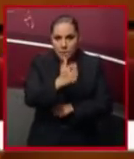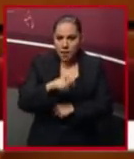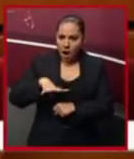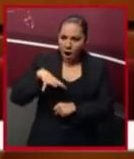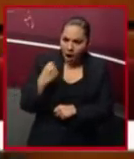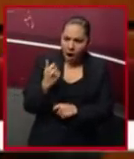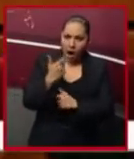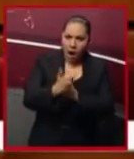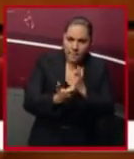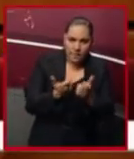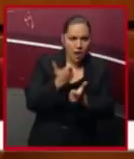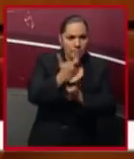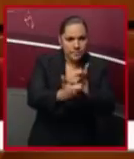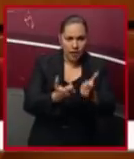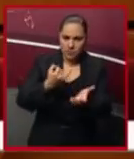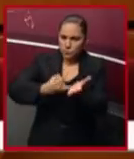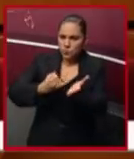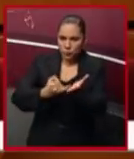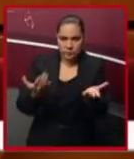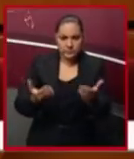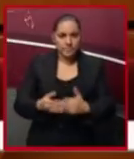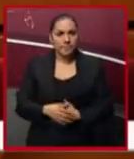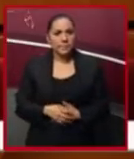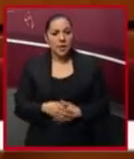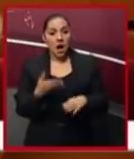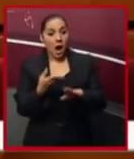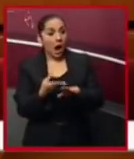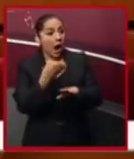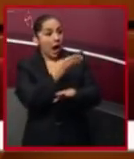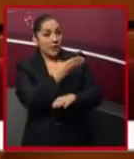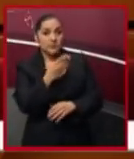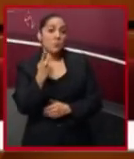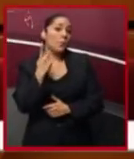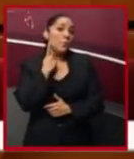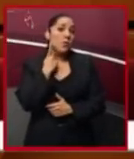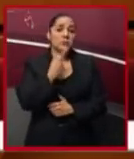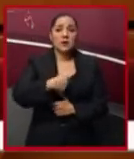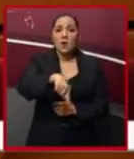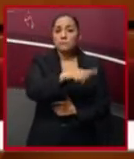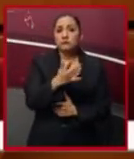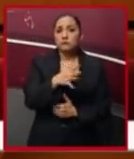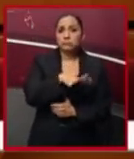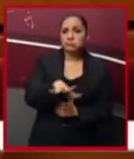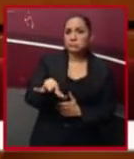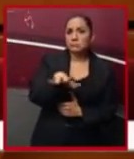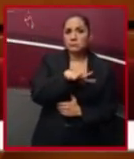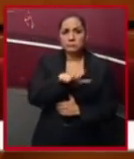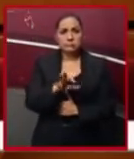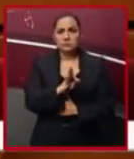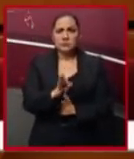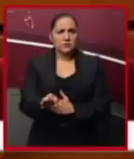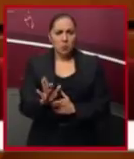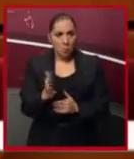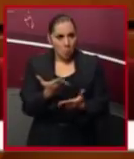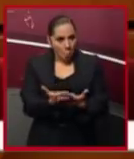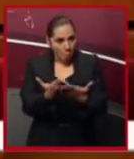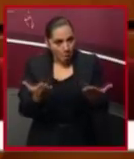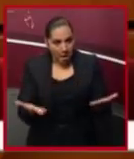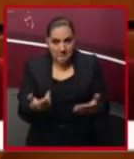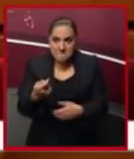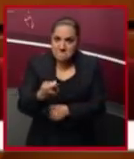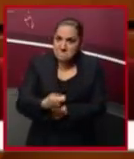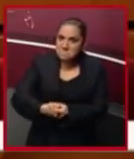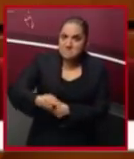ha habido voluntad política antes, bueno, pero ahora ¿qué les parece? Que por primera vez en este país alguien